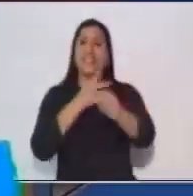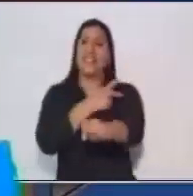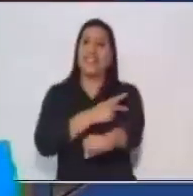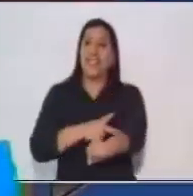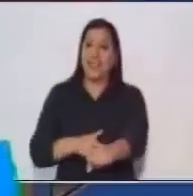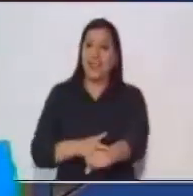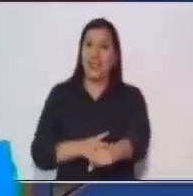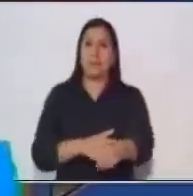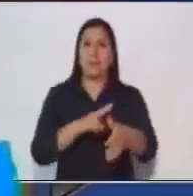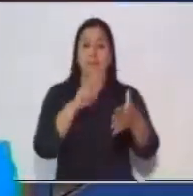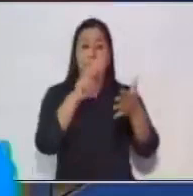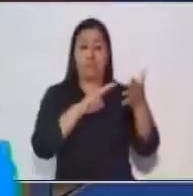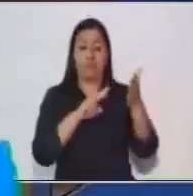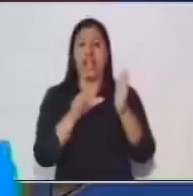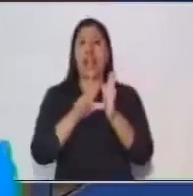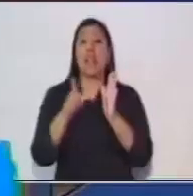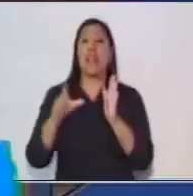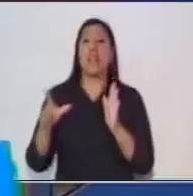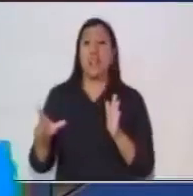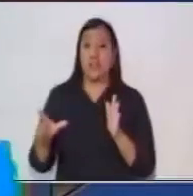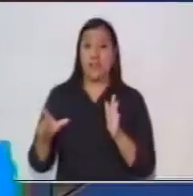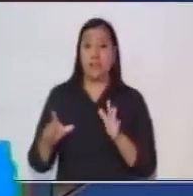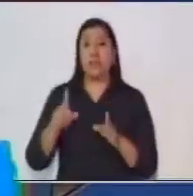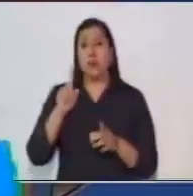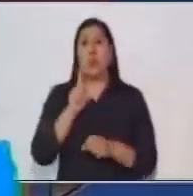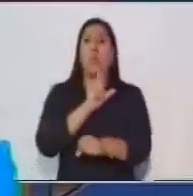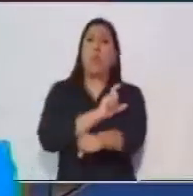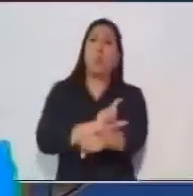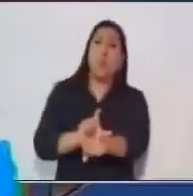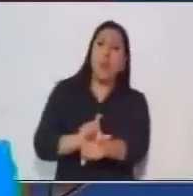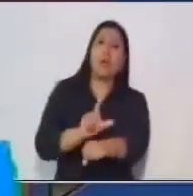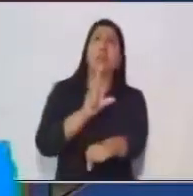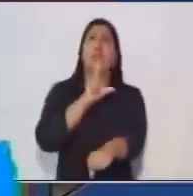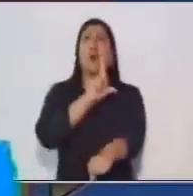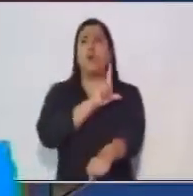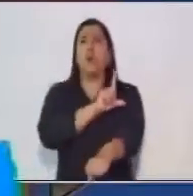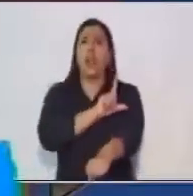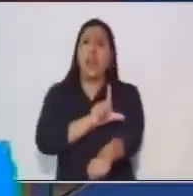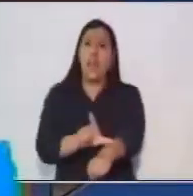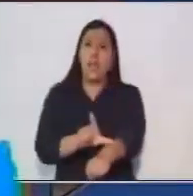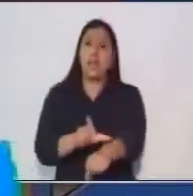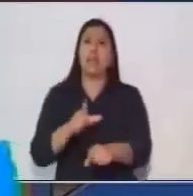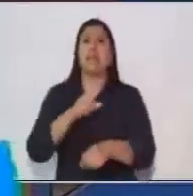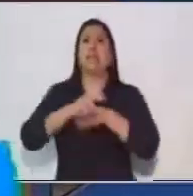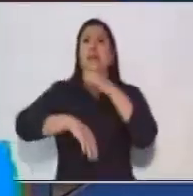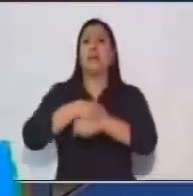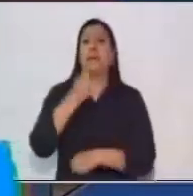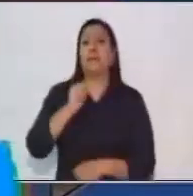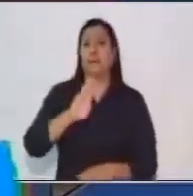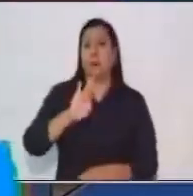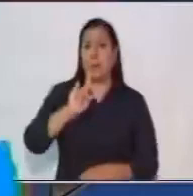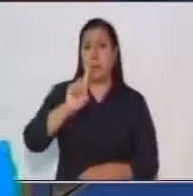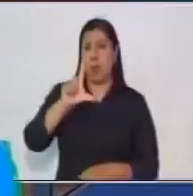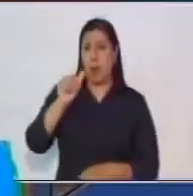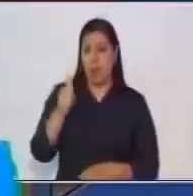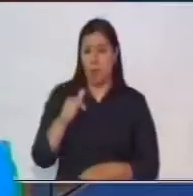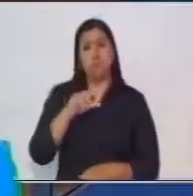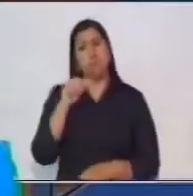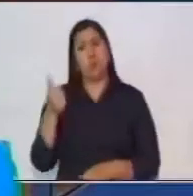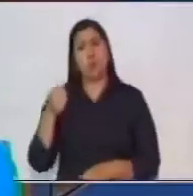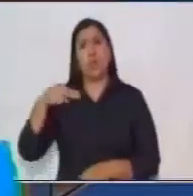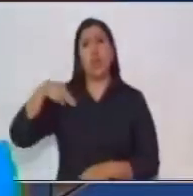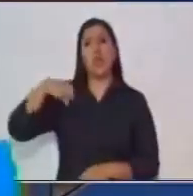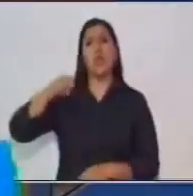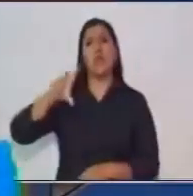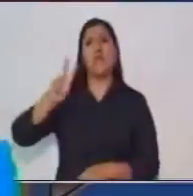narrativos literarios, que son un cuento, una leyenda, una fábula, una novela. Y